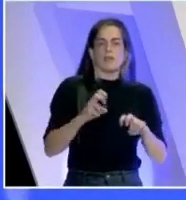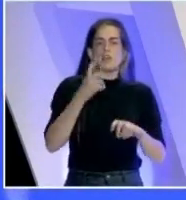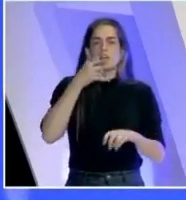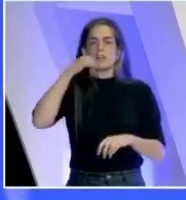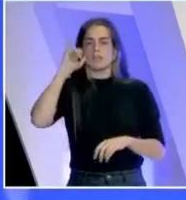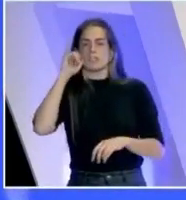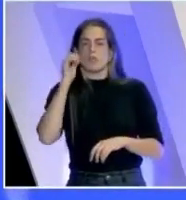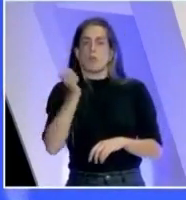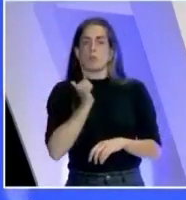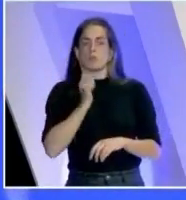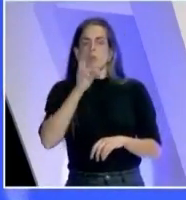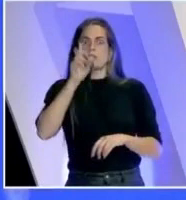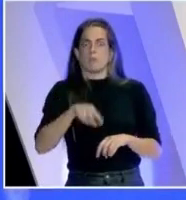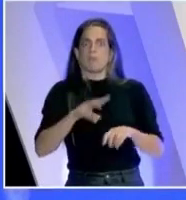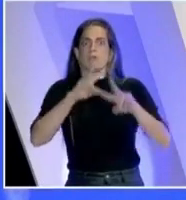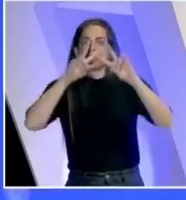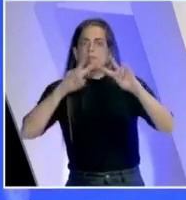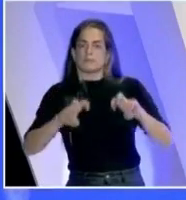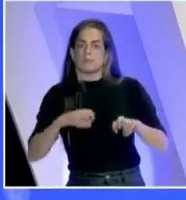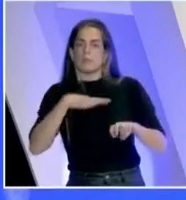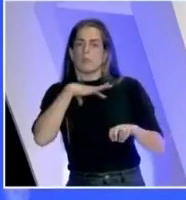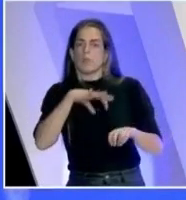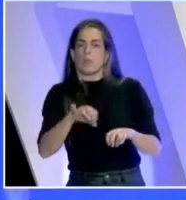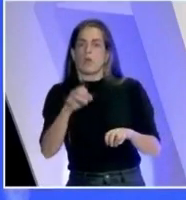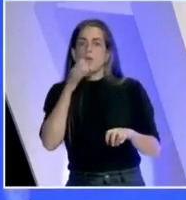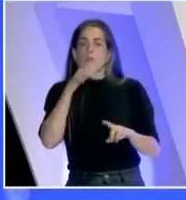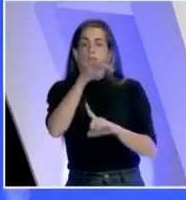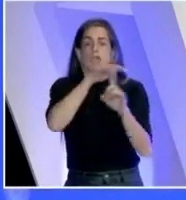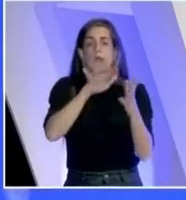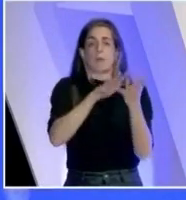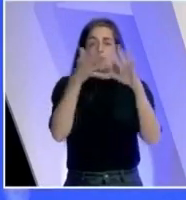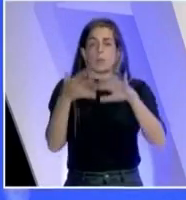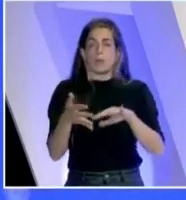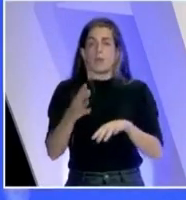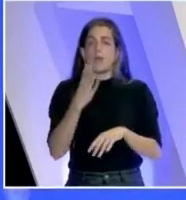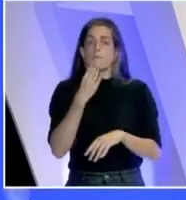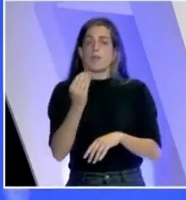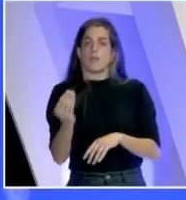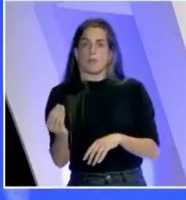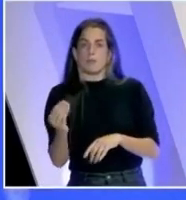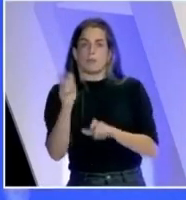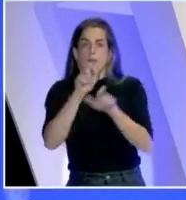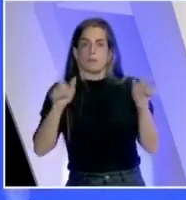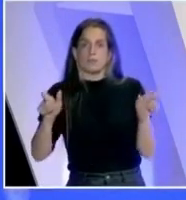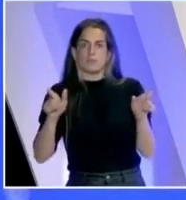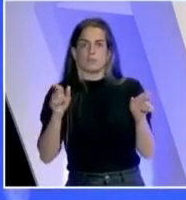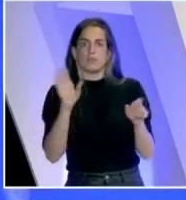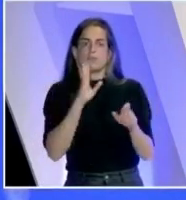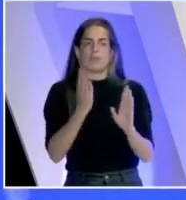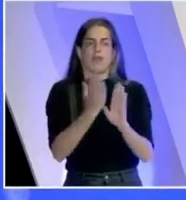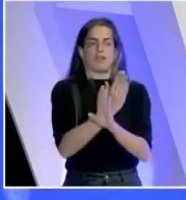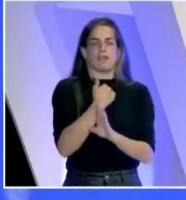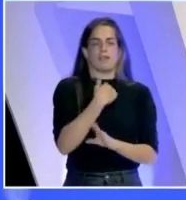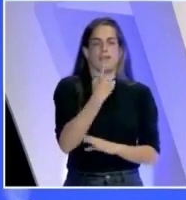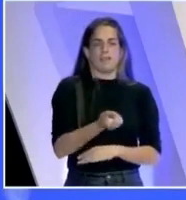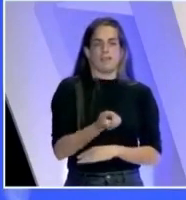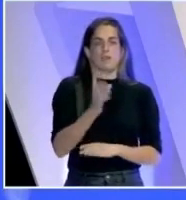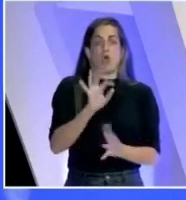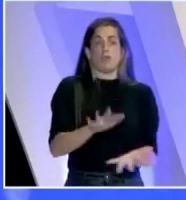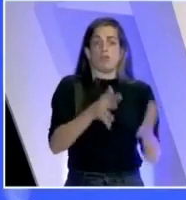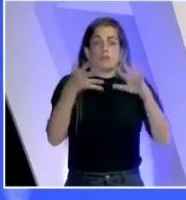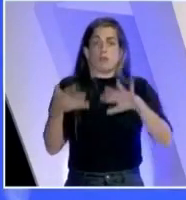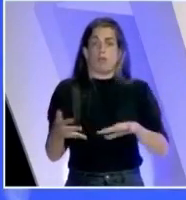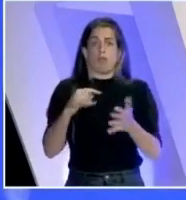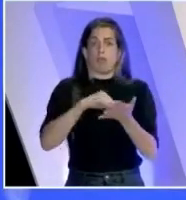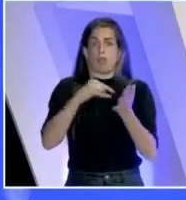podrían generar las megatendencias como el cambio climático, como el envejecimiento demográfico, como aquí se ha referido, o también la transformación